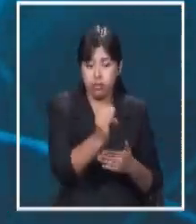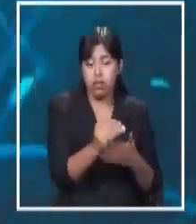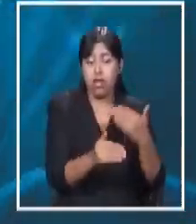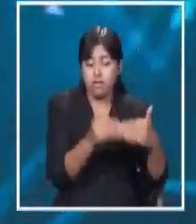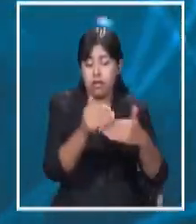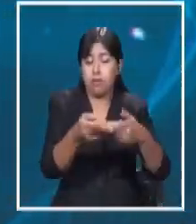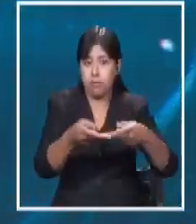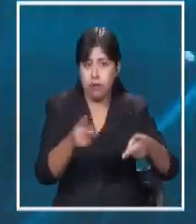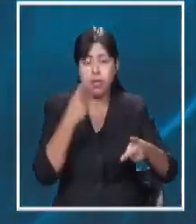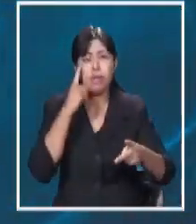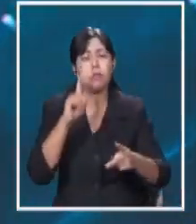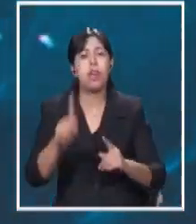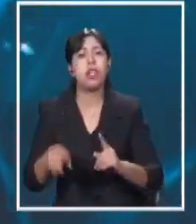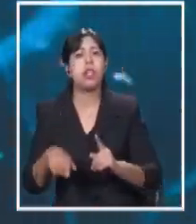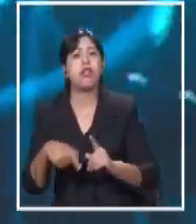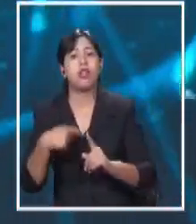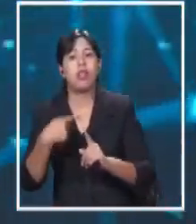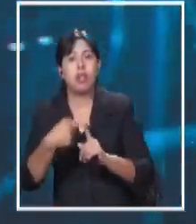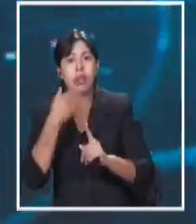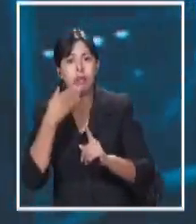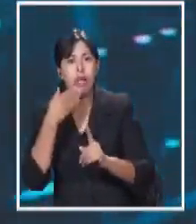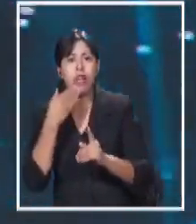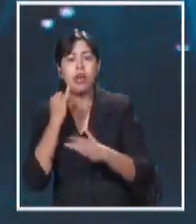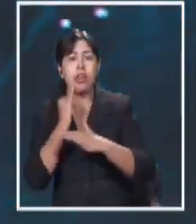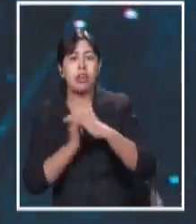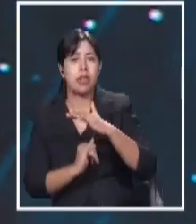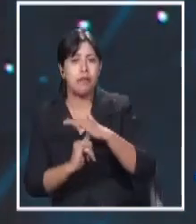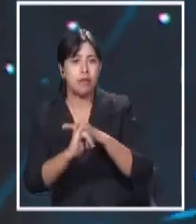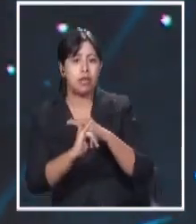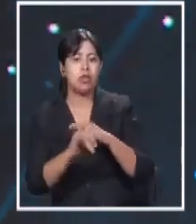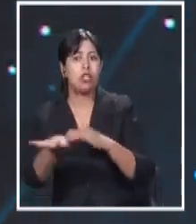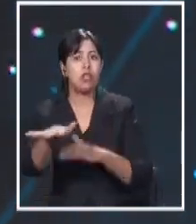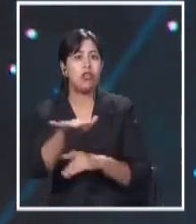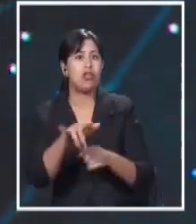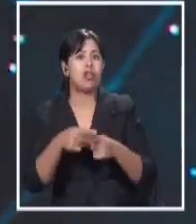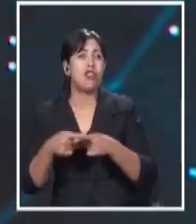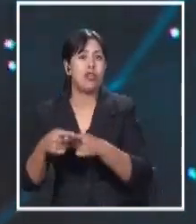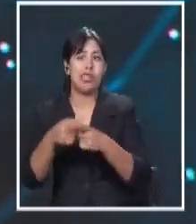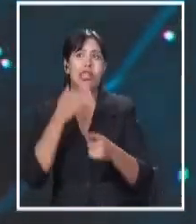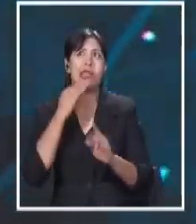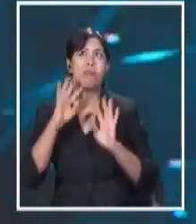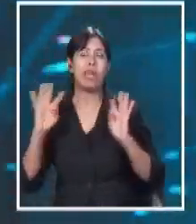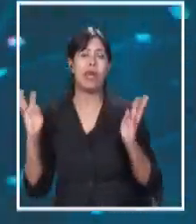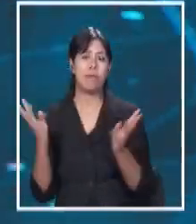con modificaciones e intervenciones sobre determinantes sociales y ambientales.